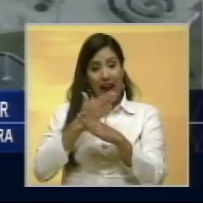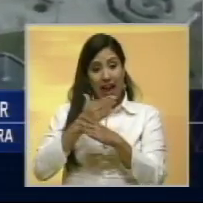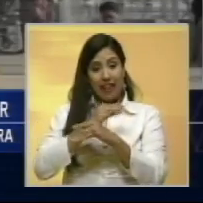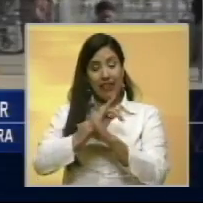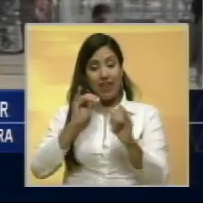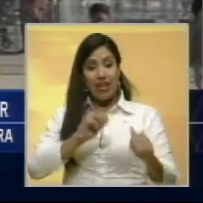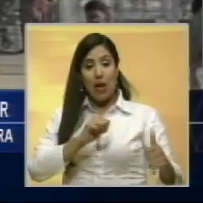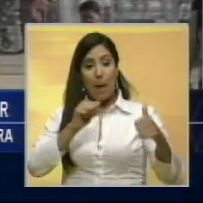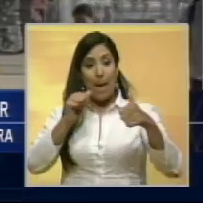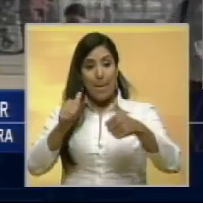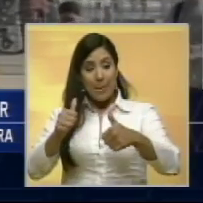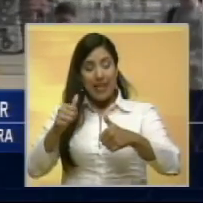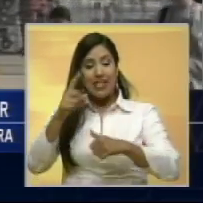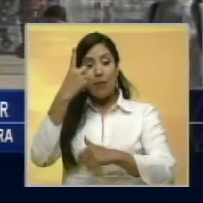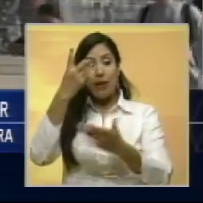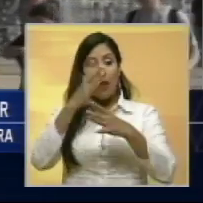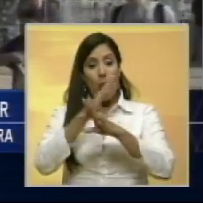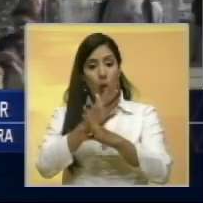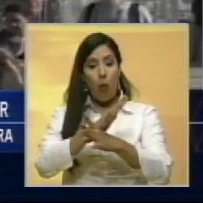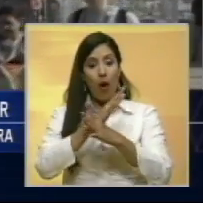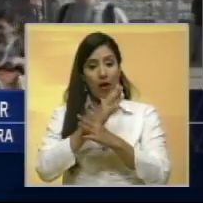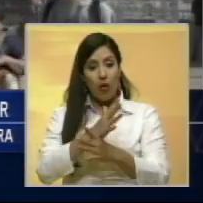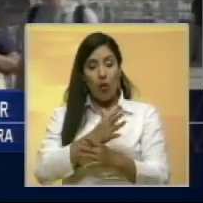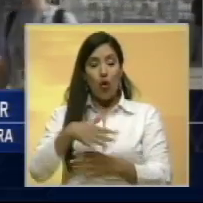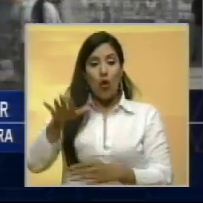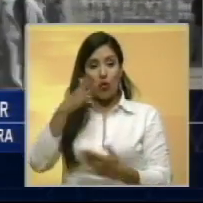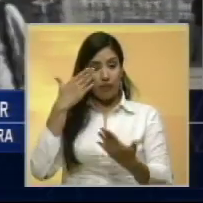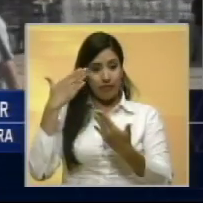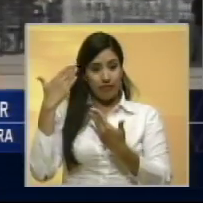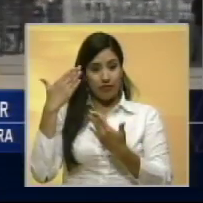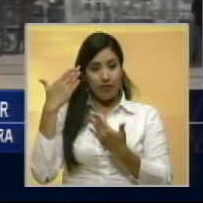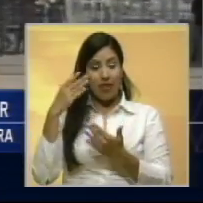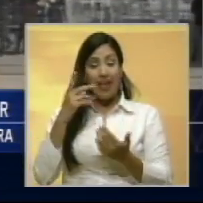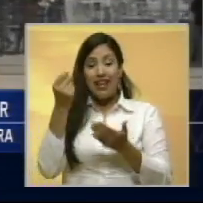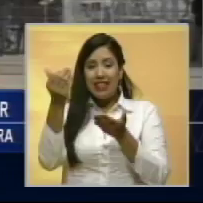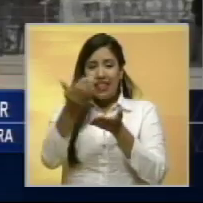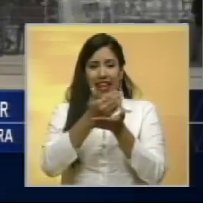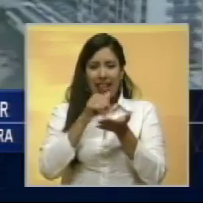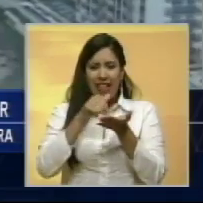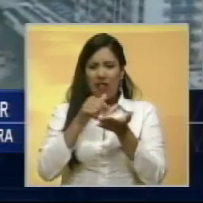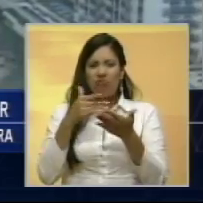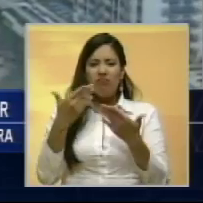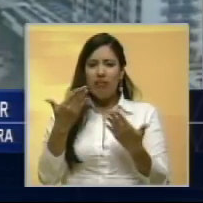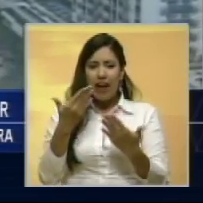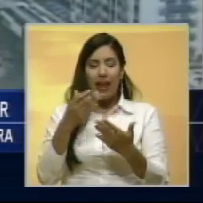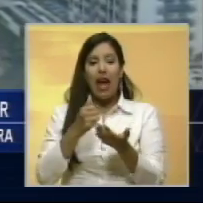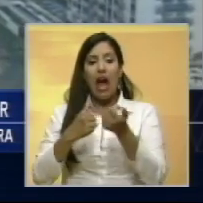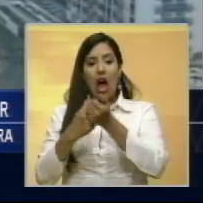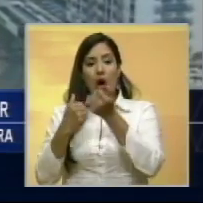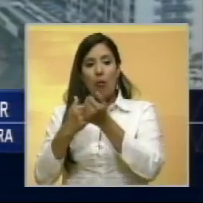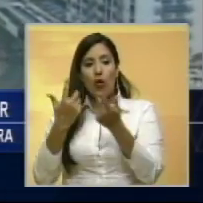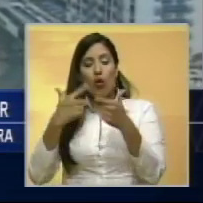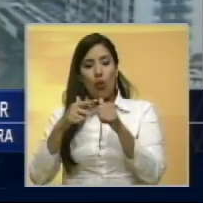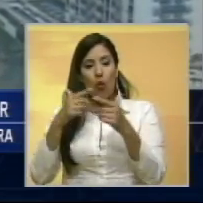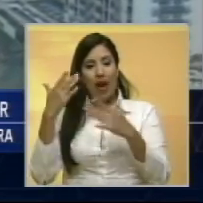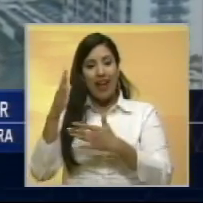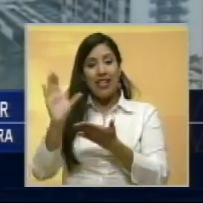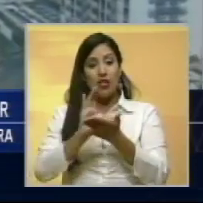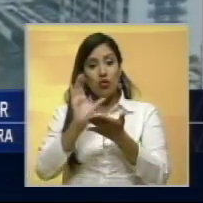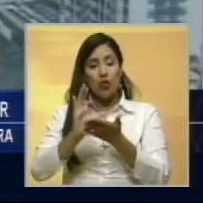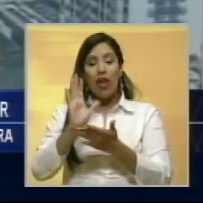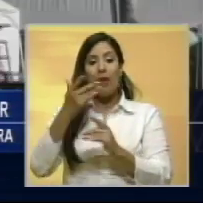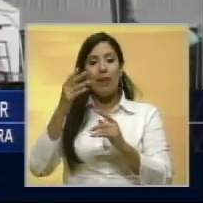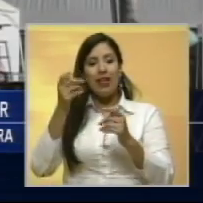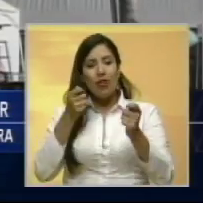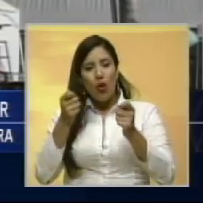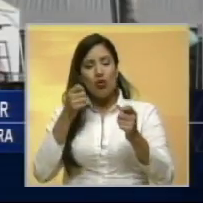antes del inicio de la justa, principalmente en la Villa Olímpica. Ese dinero es parte del aporte que realiza el COI a la ciudad sede para